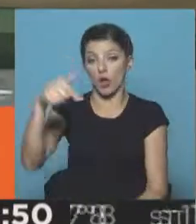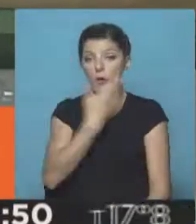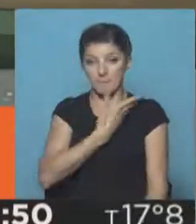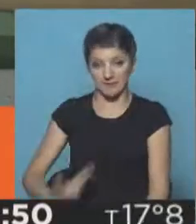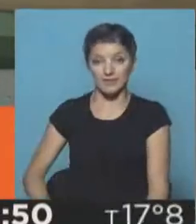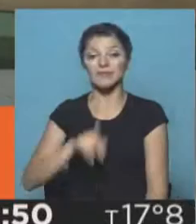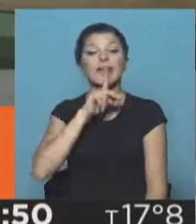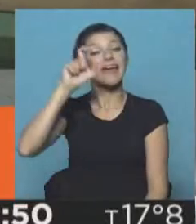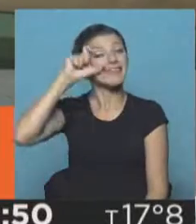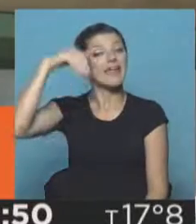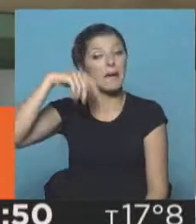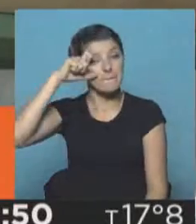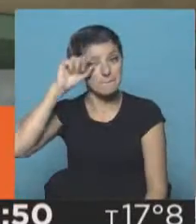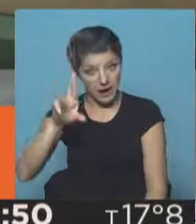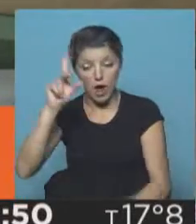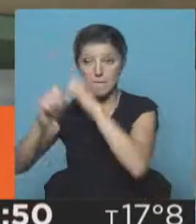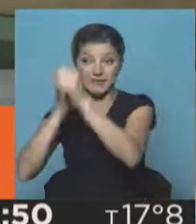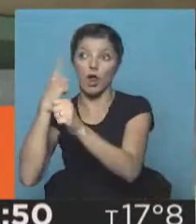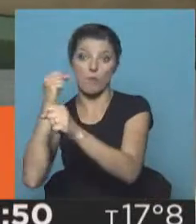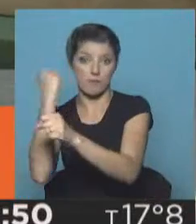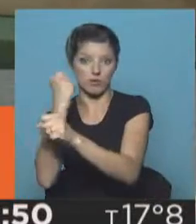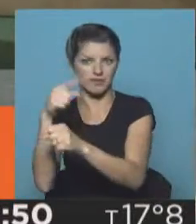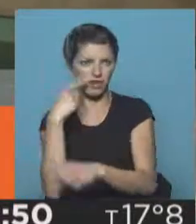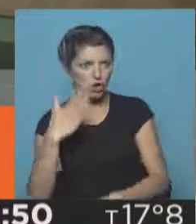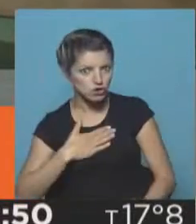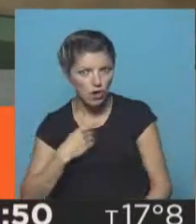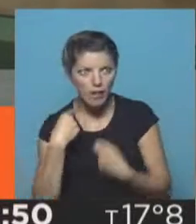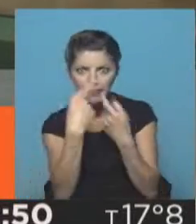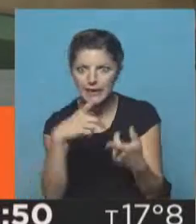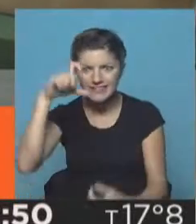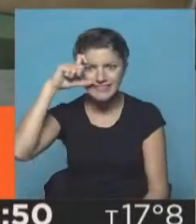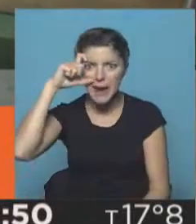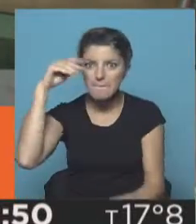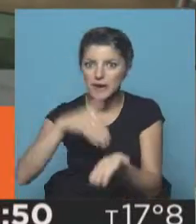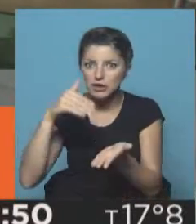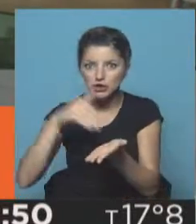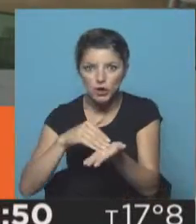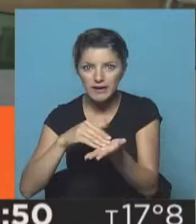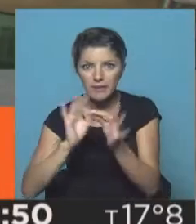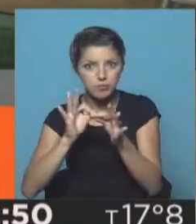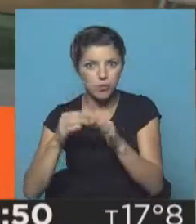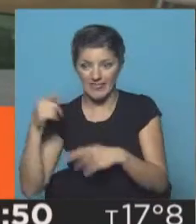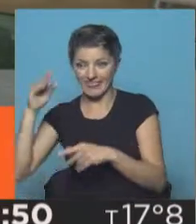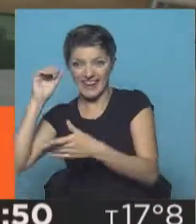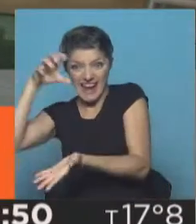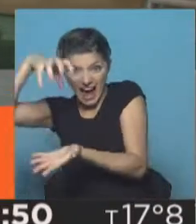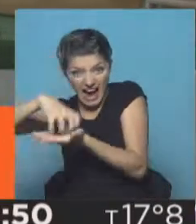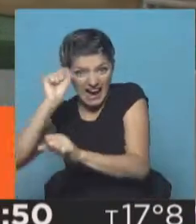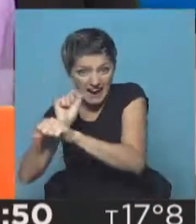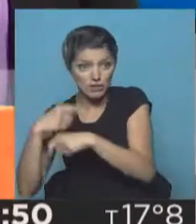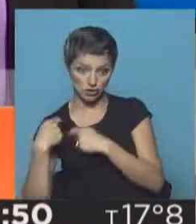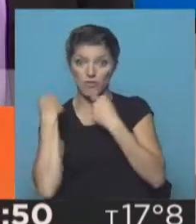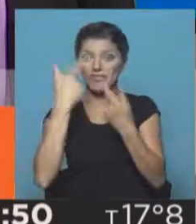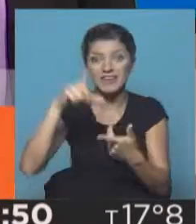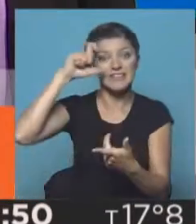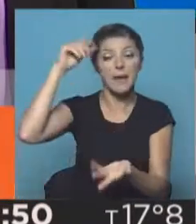Marcelo Odebrecht, que es el gran empresario allá, está diciendo, no, yo le di 10 millones de reales. Desde la cárcel lo dice. Desde la cárcel, lo dice. Le di 10 millones, me